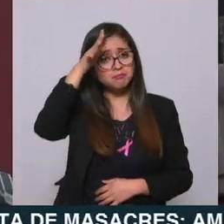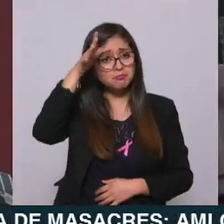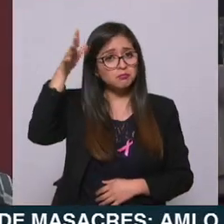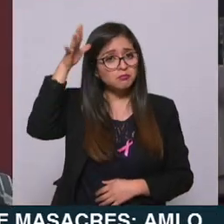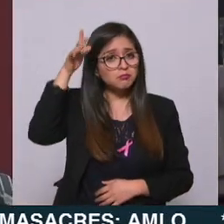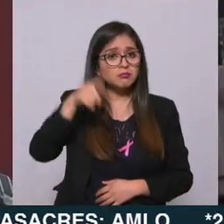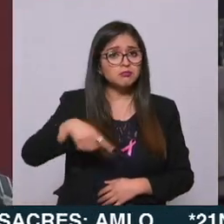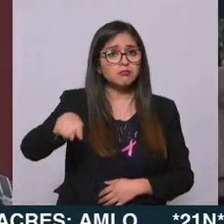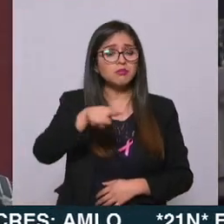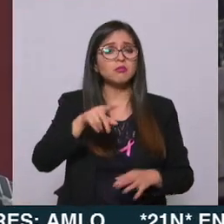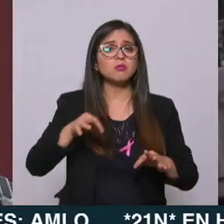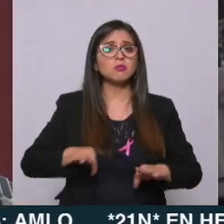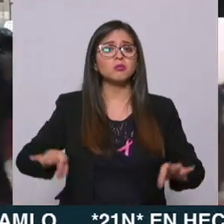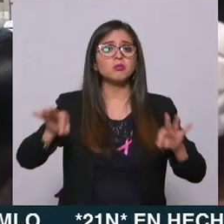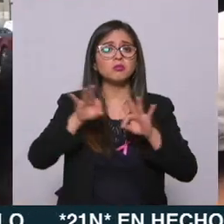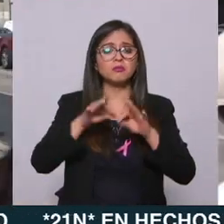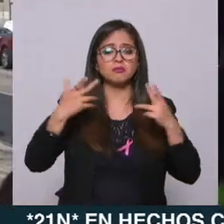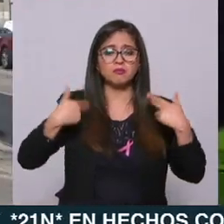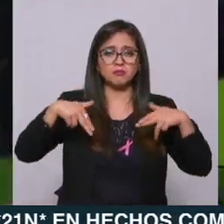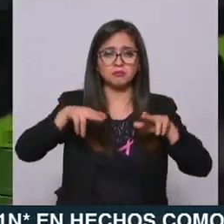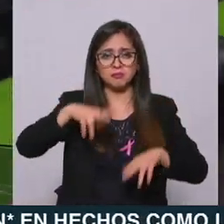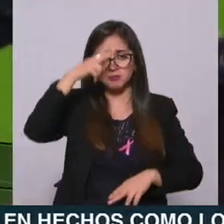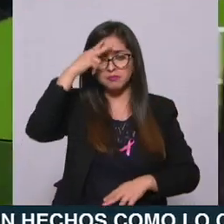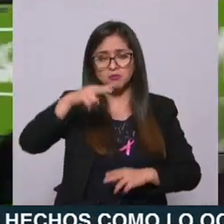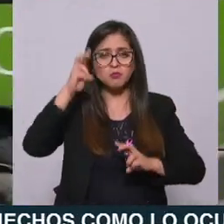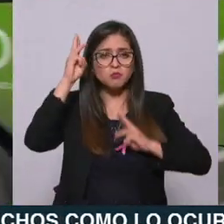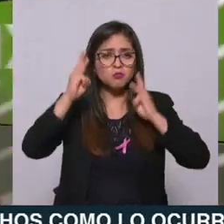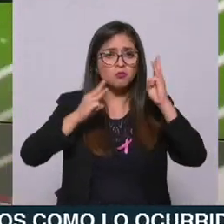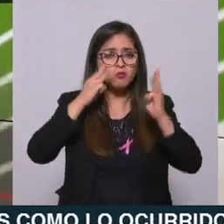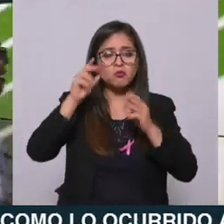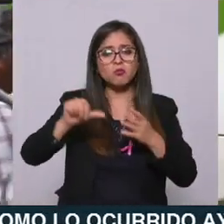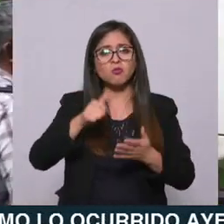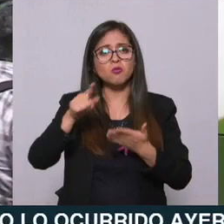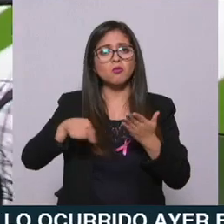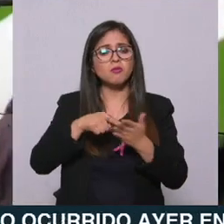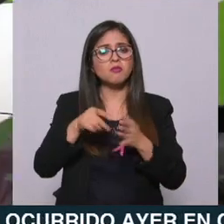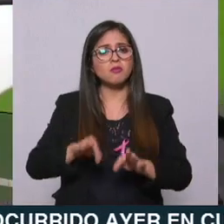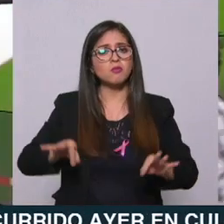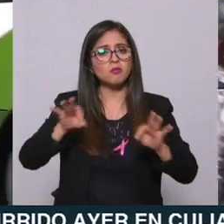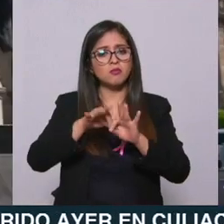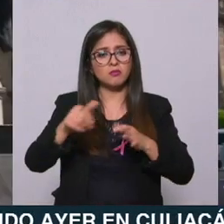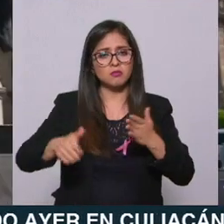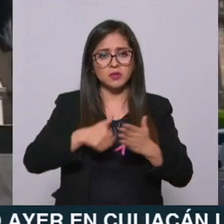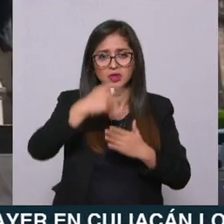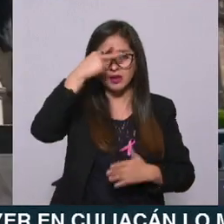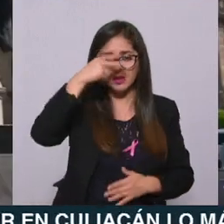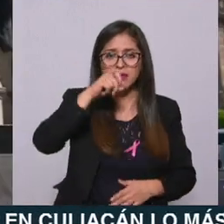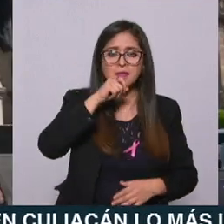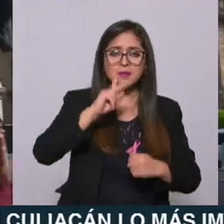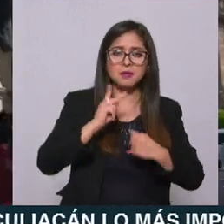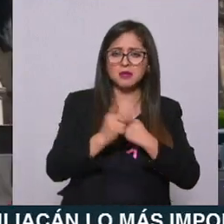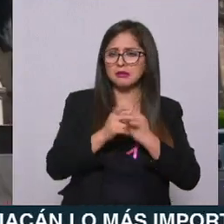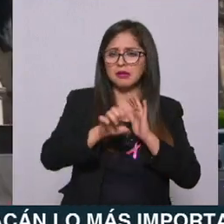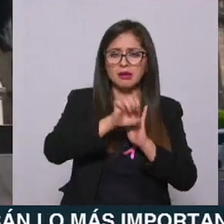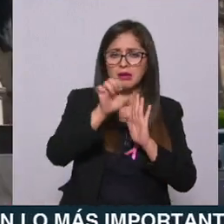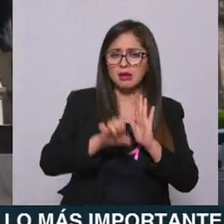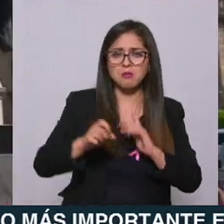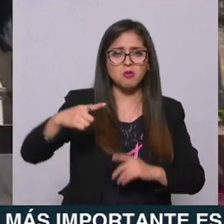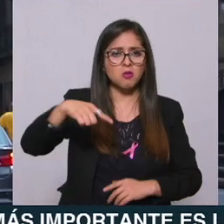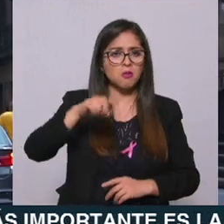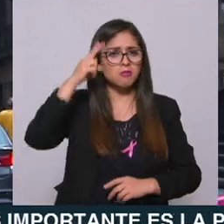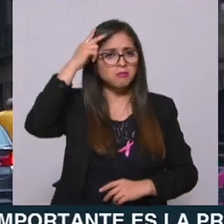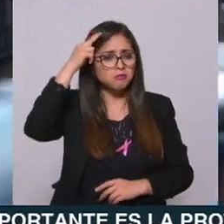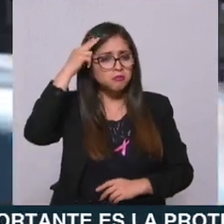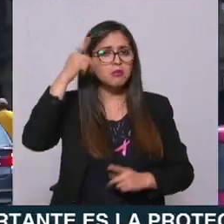algunos de los monumentos, museos y lugares más importantes y emblemáticos de la Ciudad de México y del país, entre ellos el Palacio de Bellas Artes,